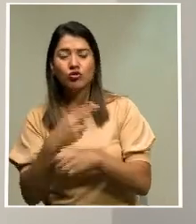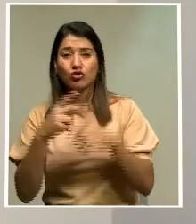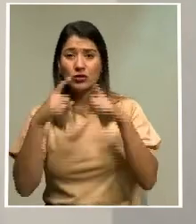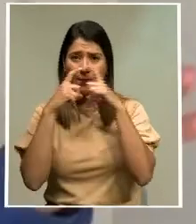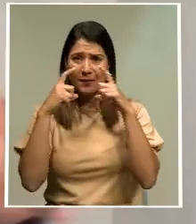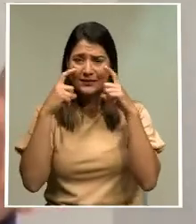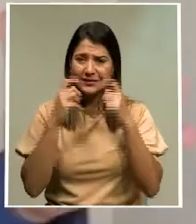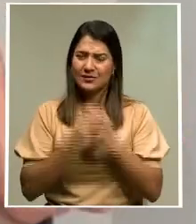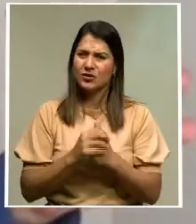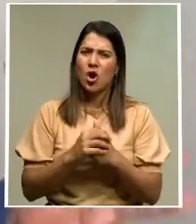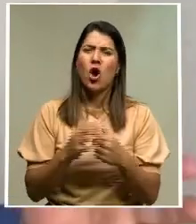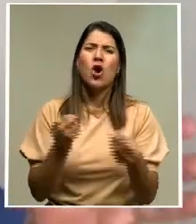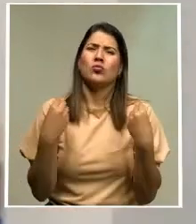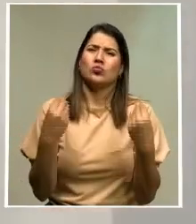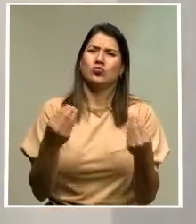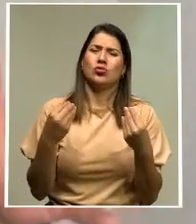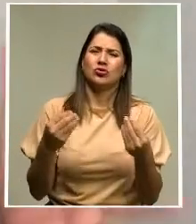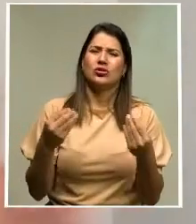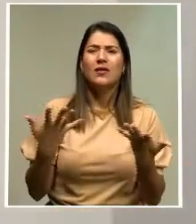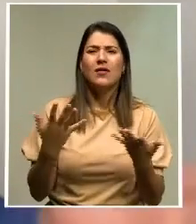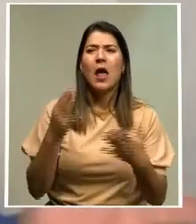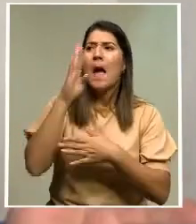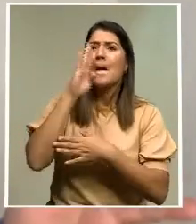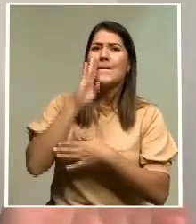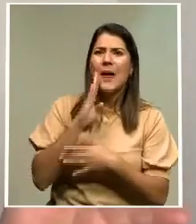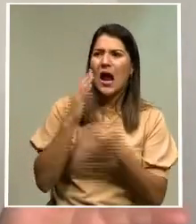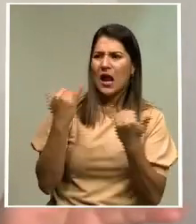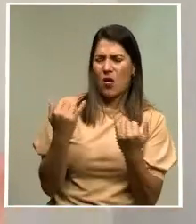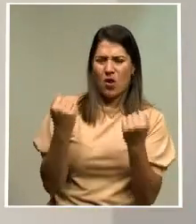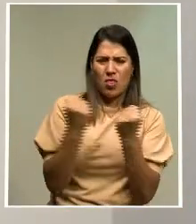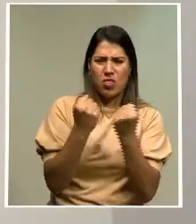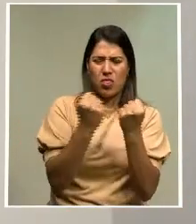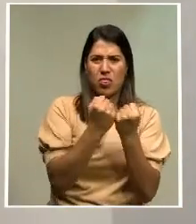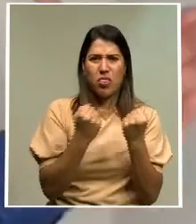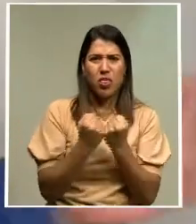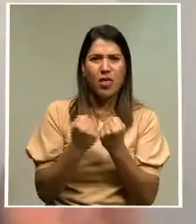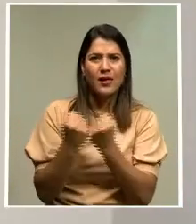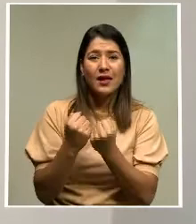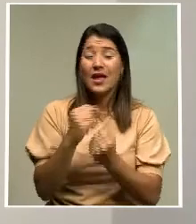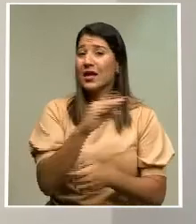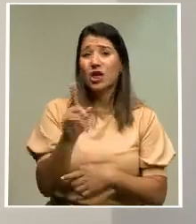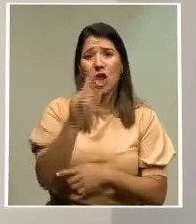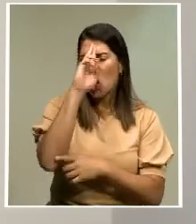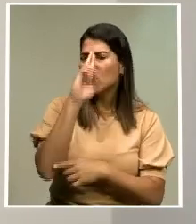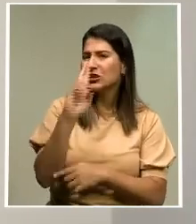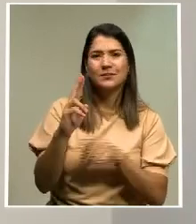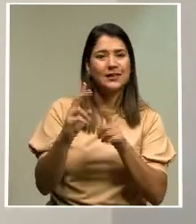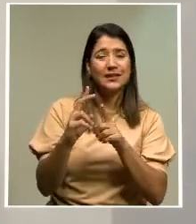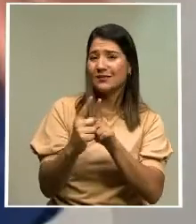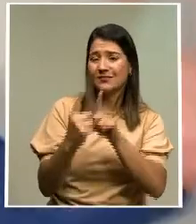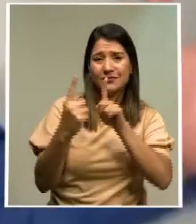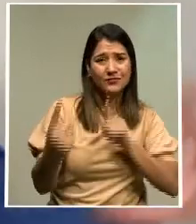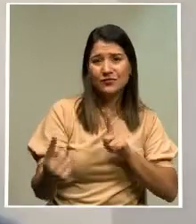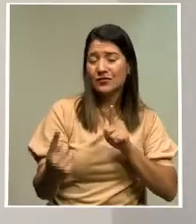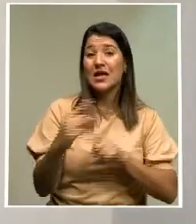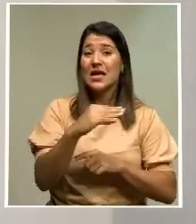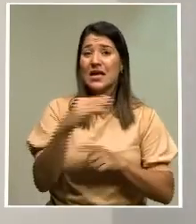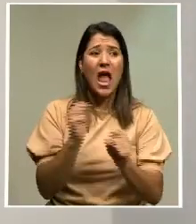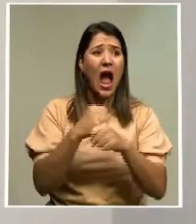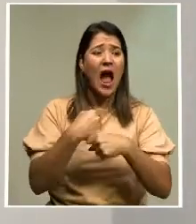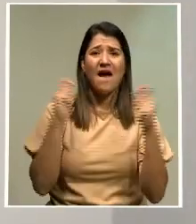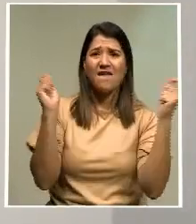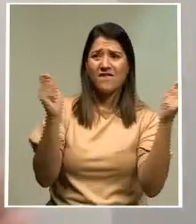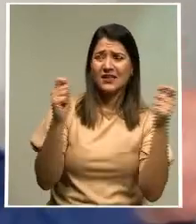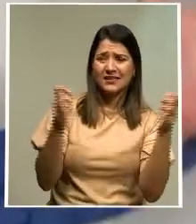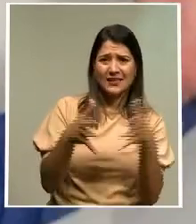mascarillas. No puede ser posible que los bares estén llenos, que no se mantenga el distanciamiento social, que se hagan